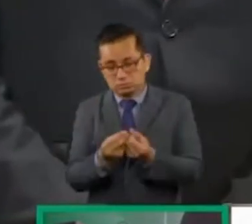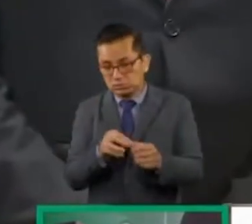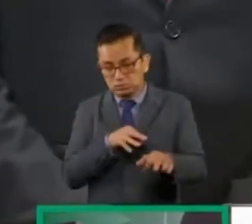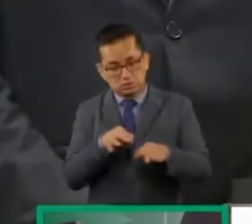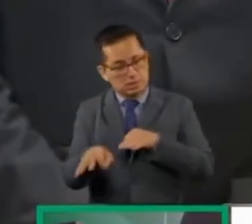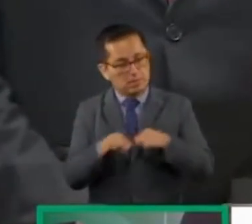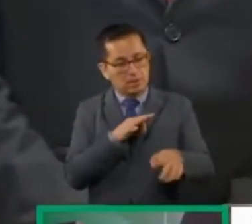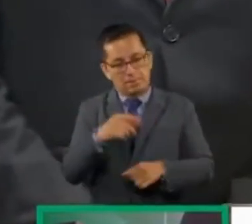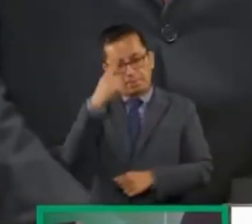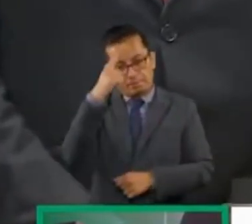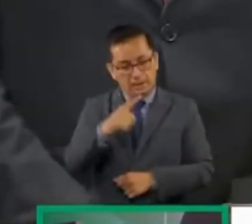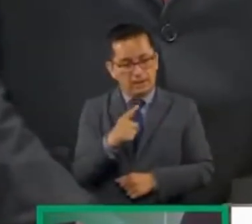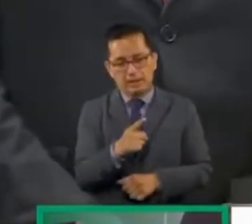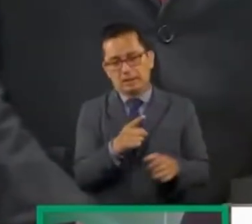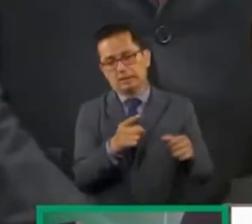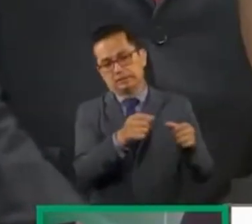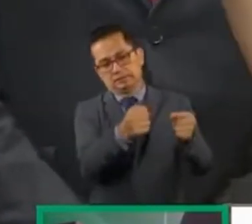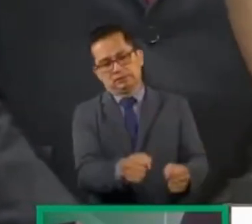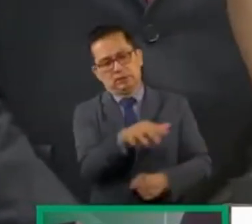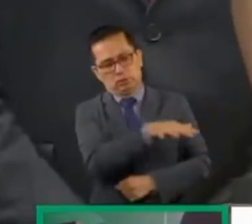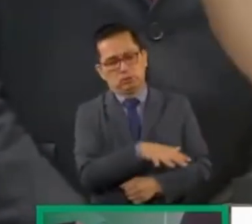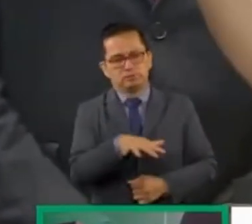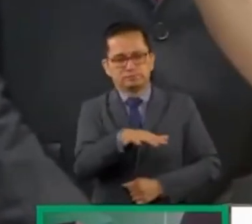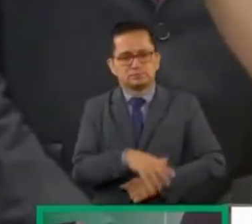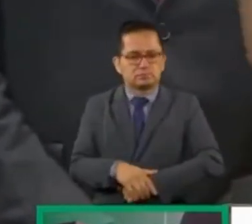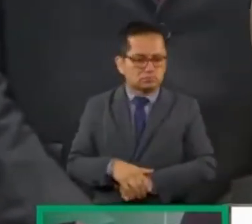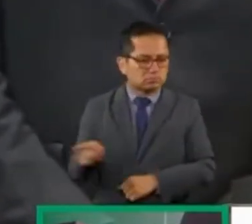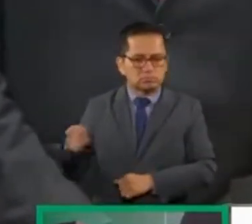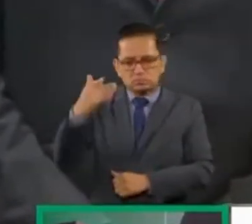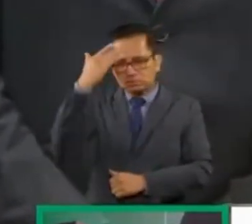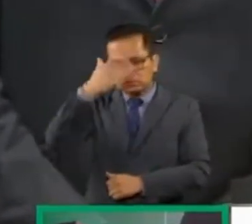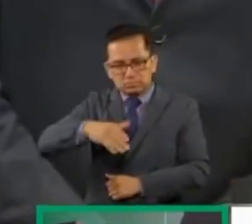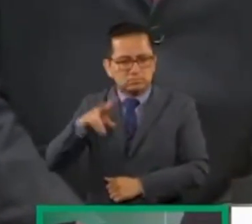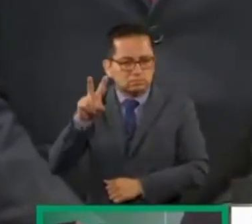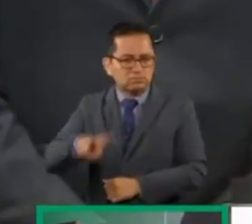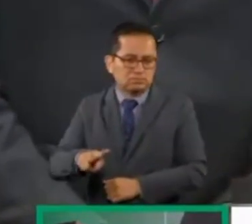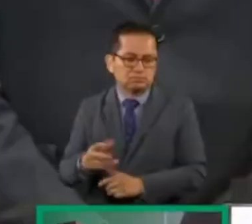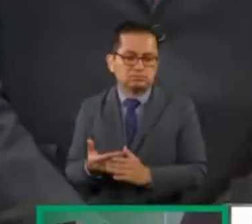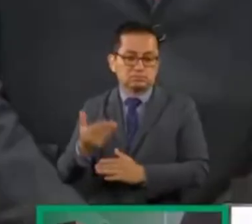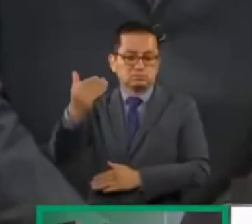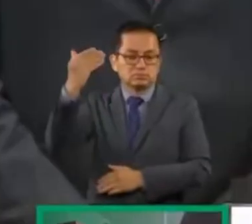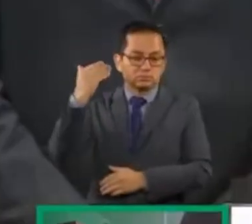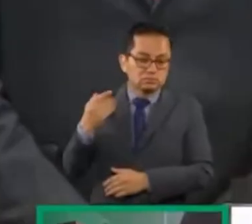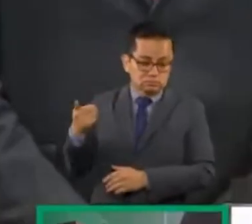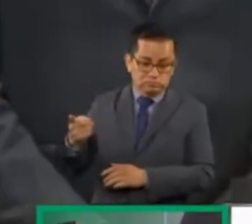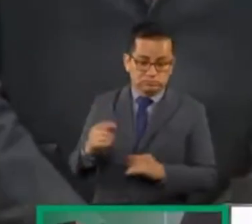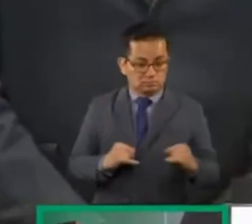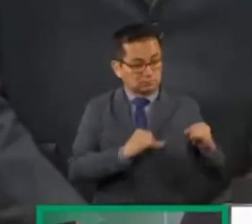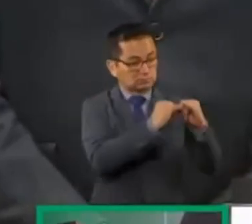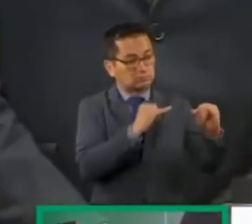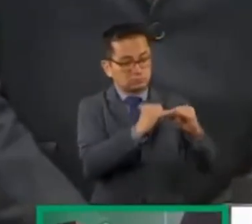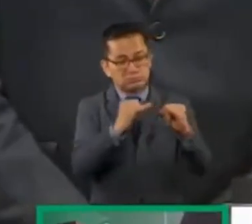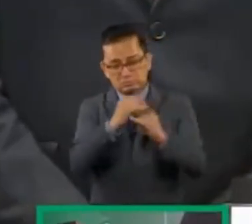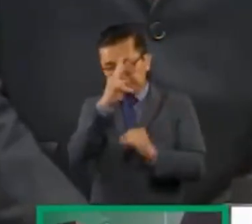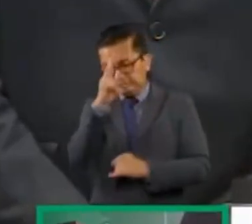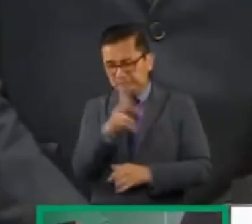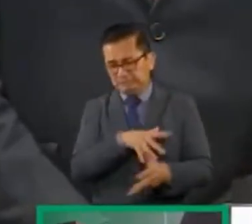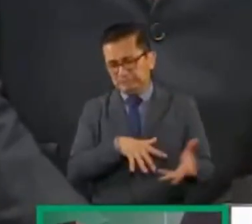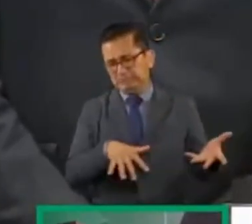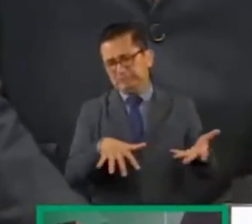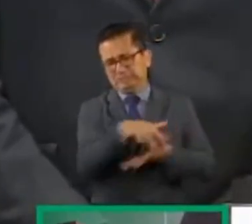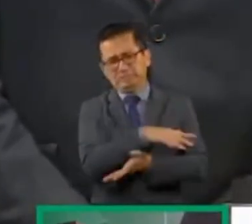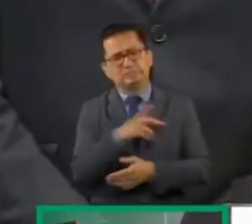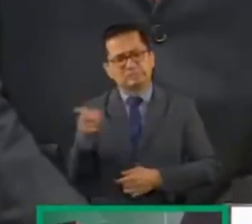tema de seguridad. ¿Por qué? Porque saben el desastre institucional que nos heredaron, porque saben no solamente el